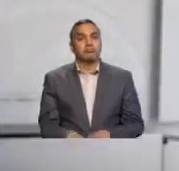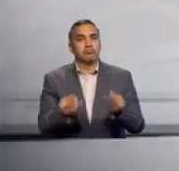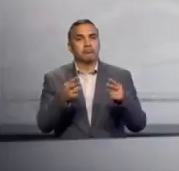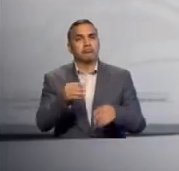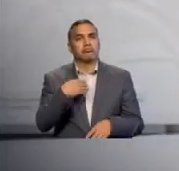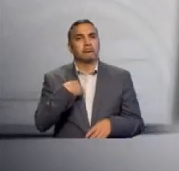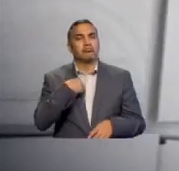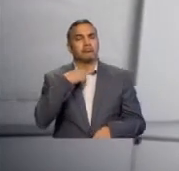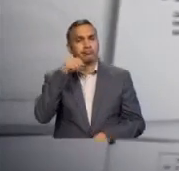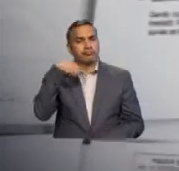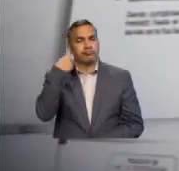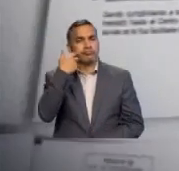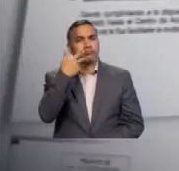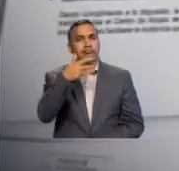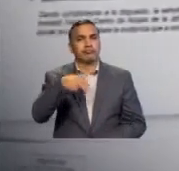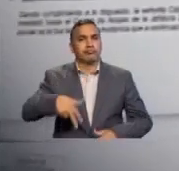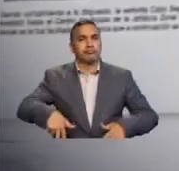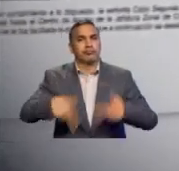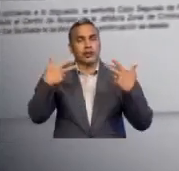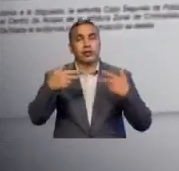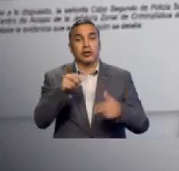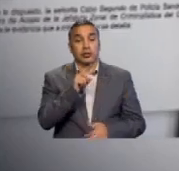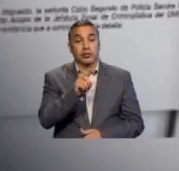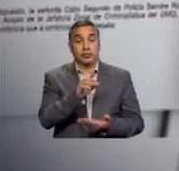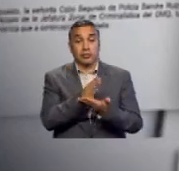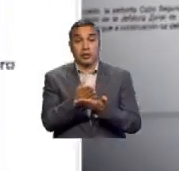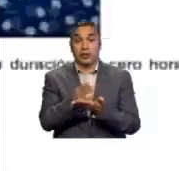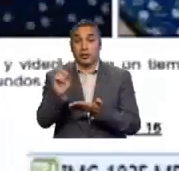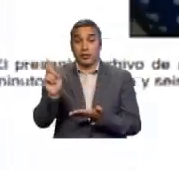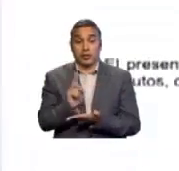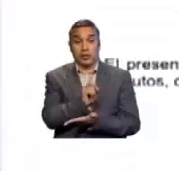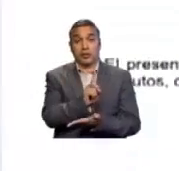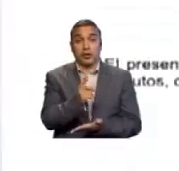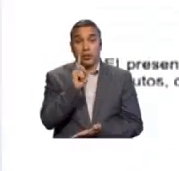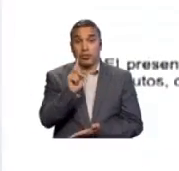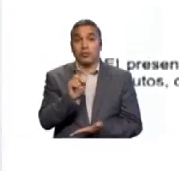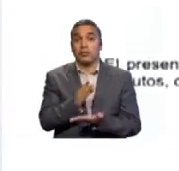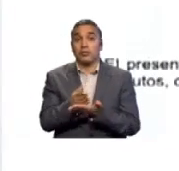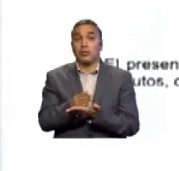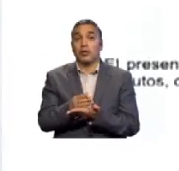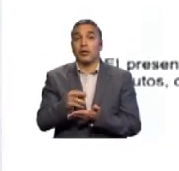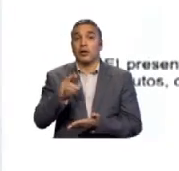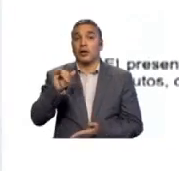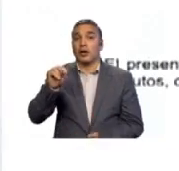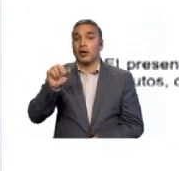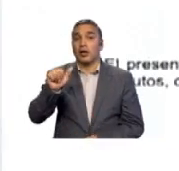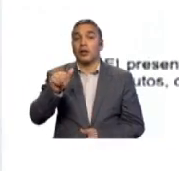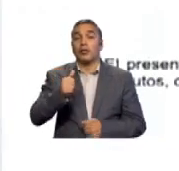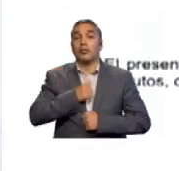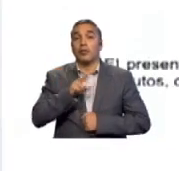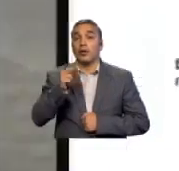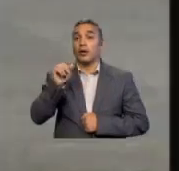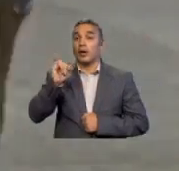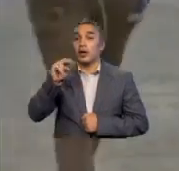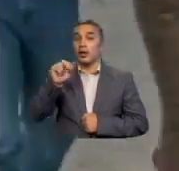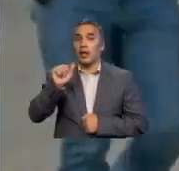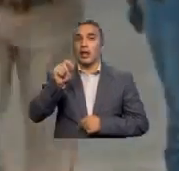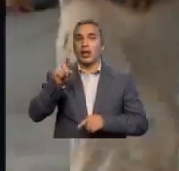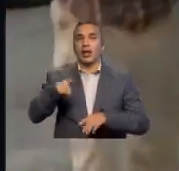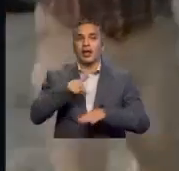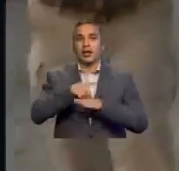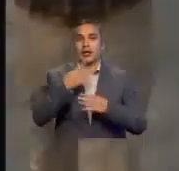Además, contiene la grabación de una videollamada entre el intermediario de Shaidaham, el intermediario de Héctor Reina y el propio Reina, entonces director